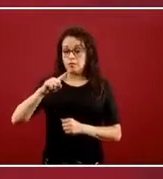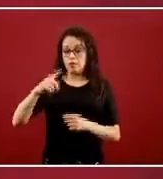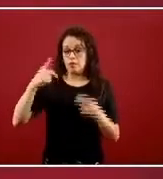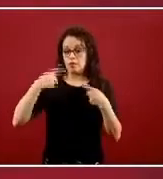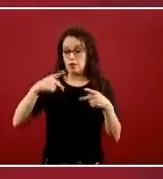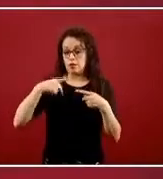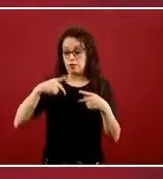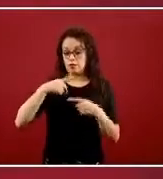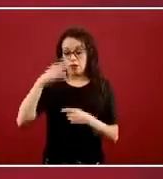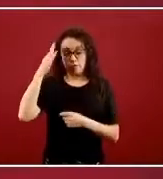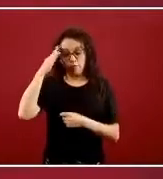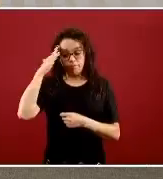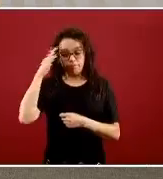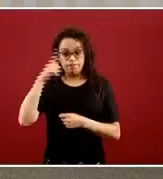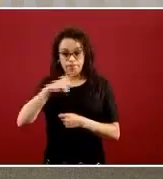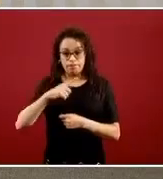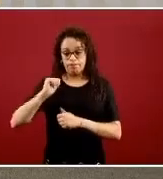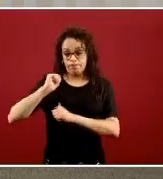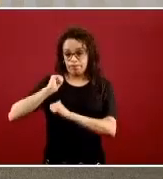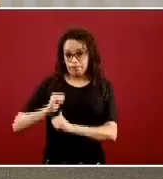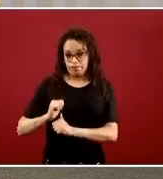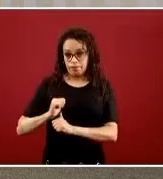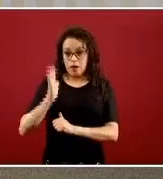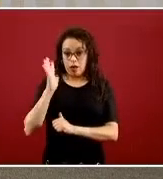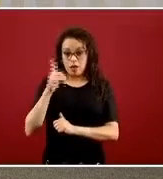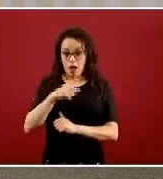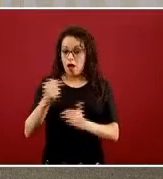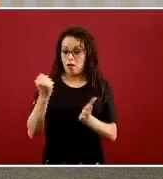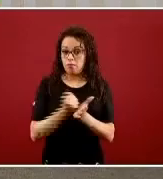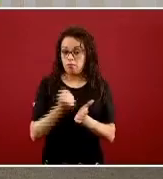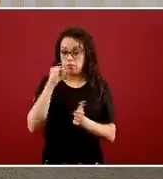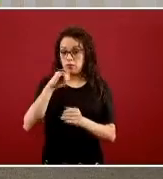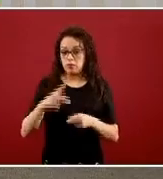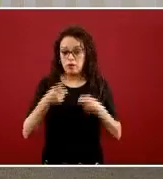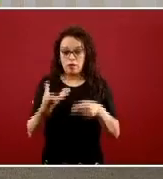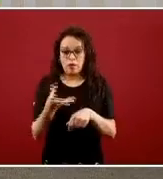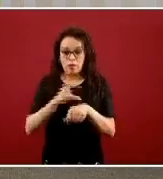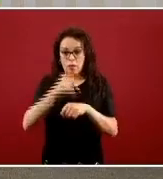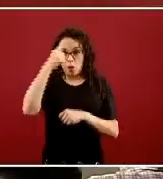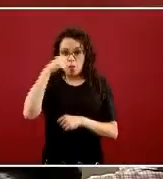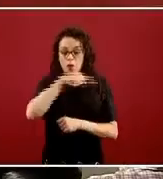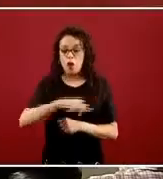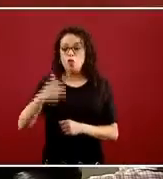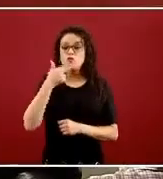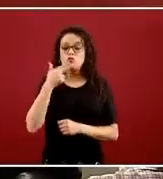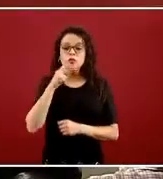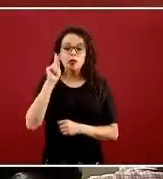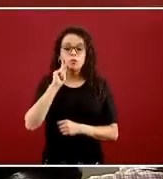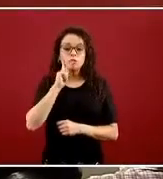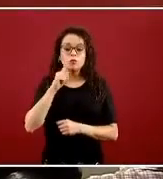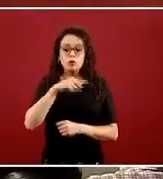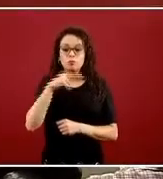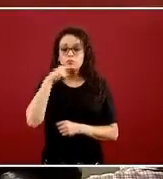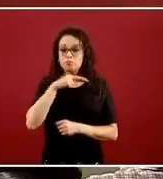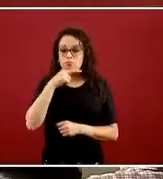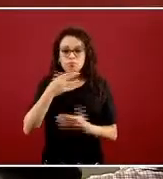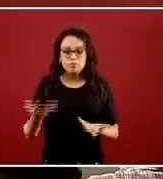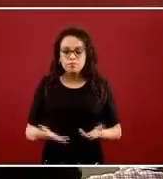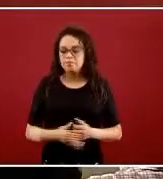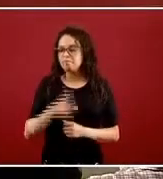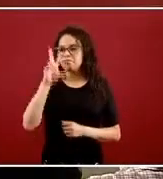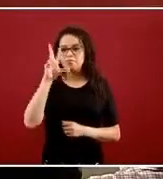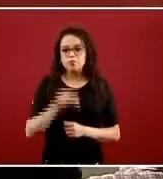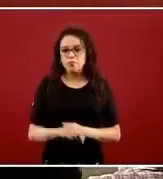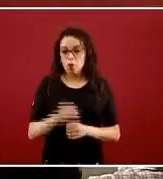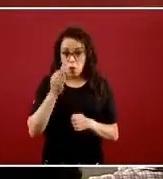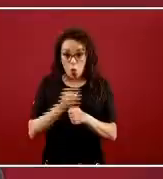mundo ha acreditado pruebas rápidas. Misterio resuelto, no hay pruebas rápidas útiles en